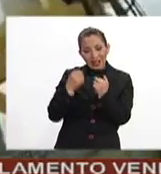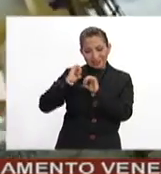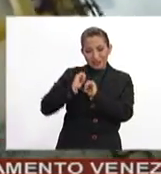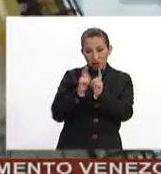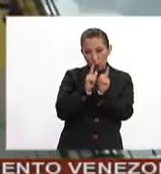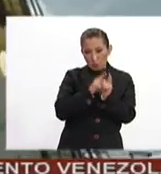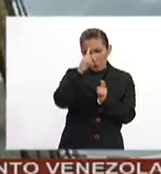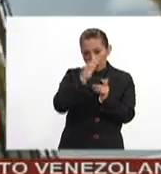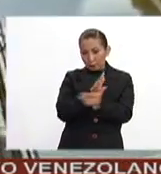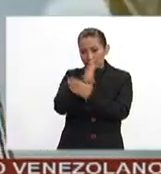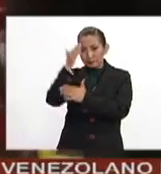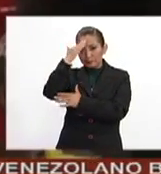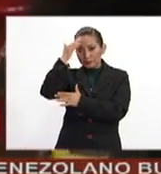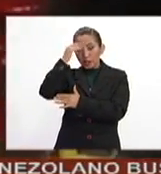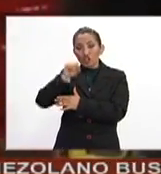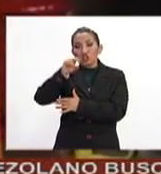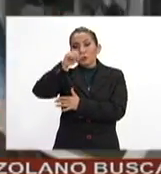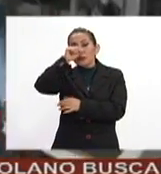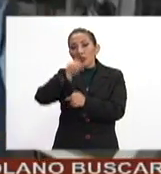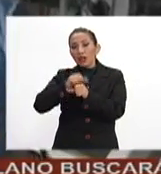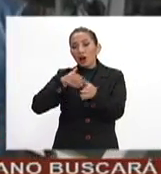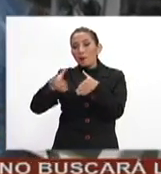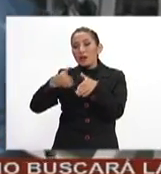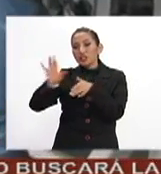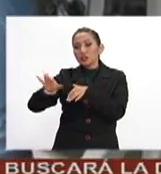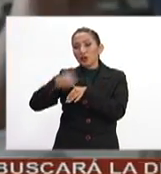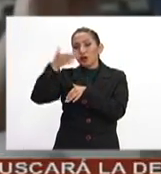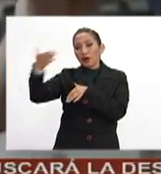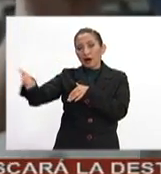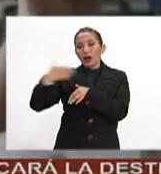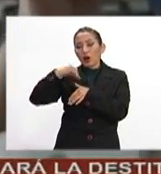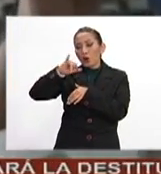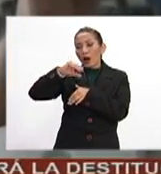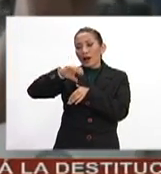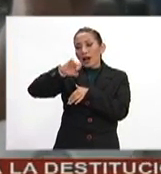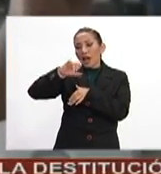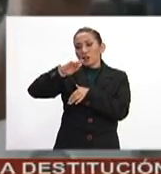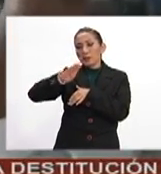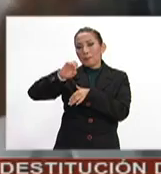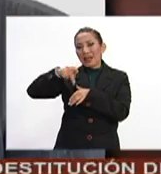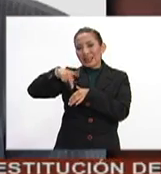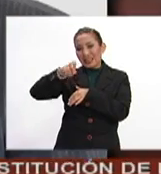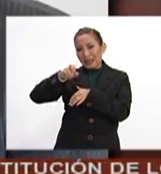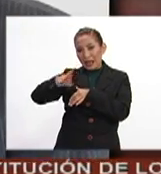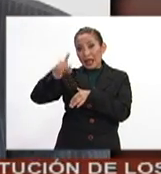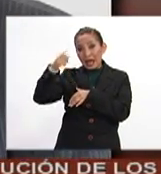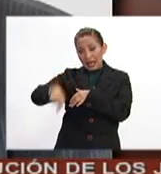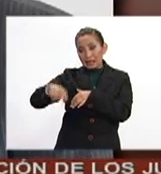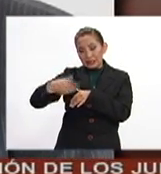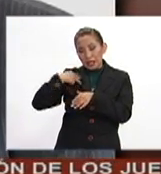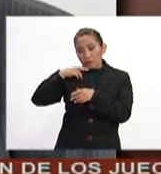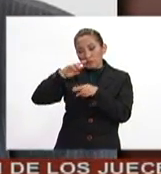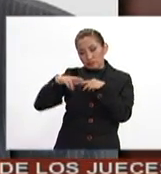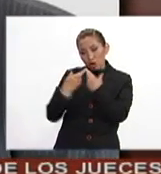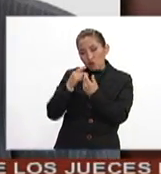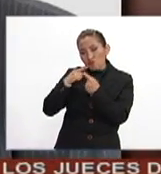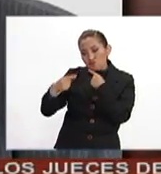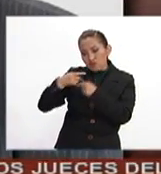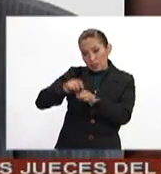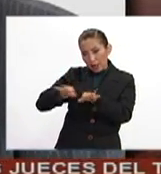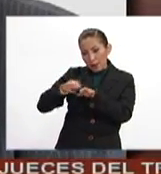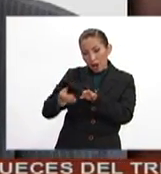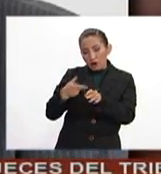delegación mexicana está encabezada por el subsecretario de Comercio Exterior, Juan Carlos Baker, y durante esta ronda se dará continuidad a los